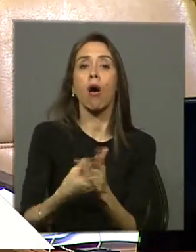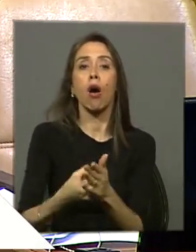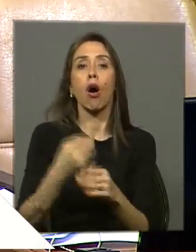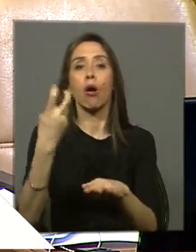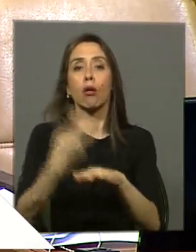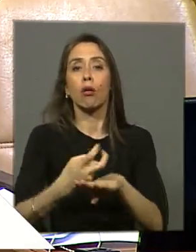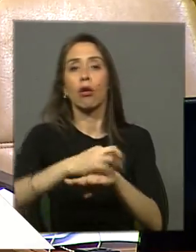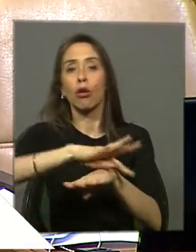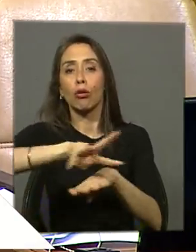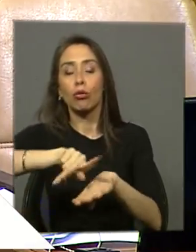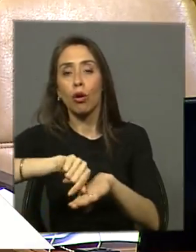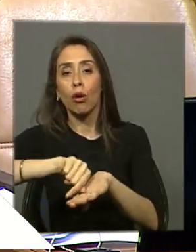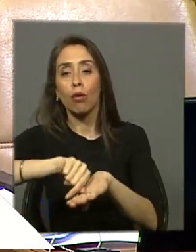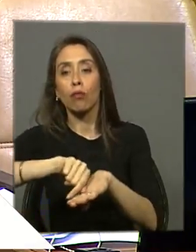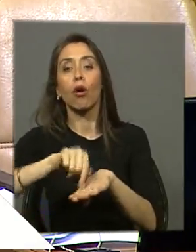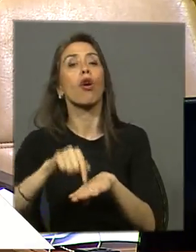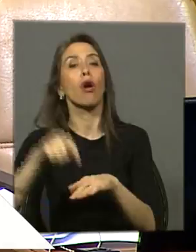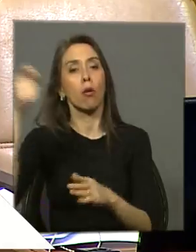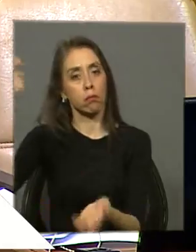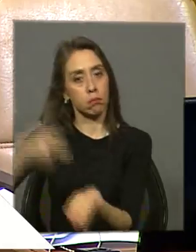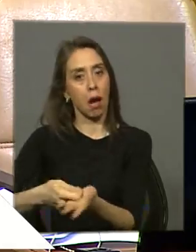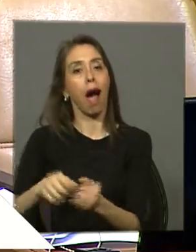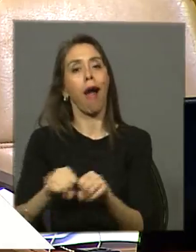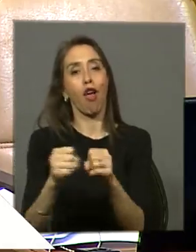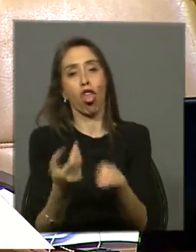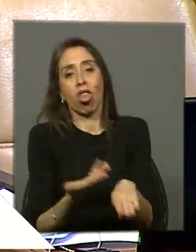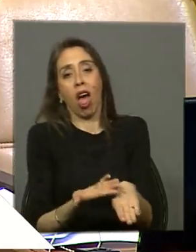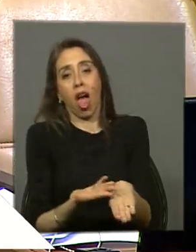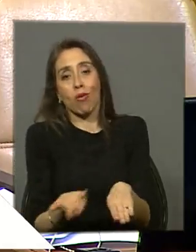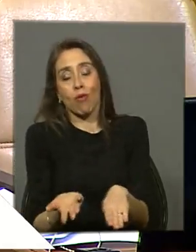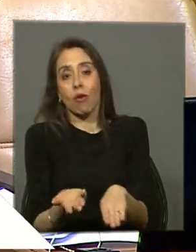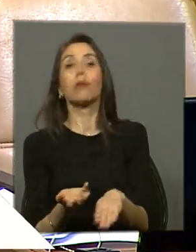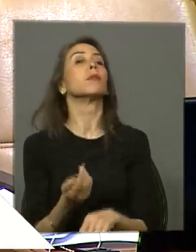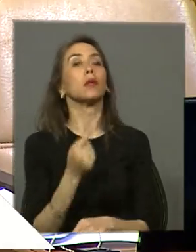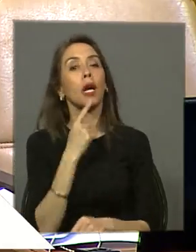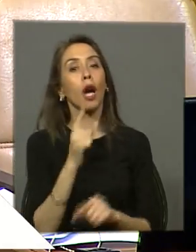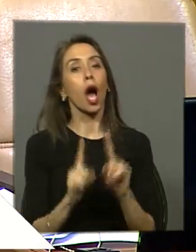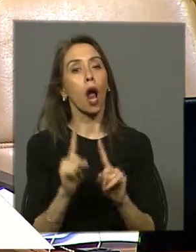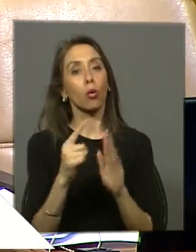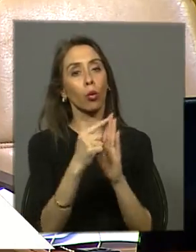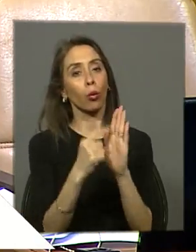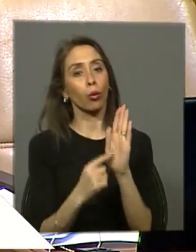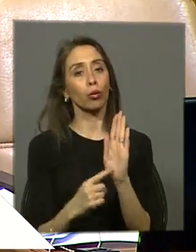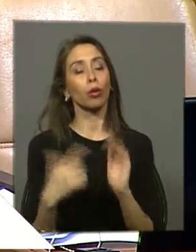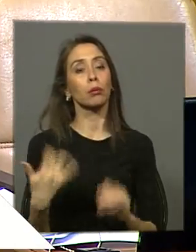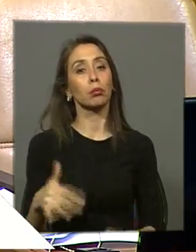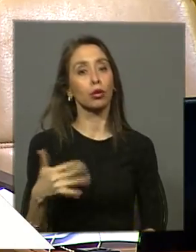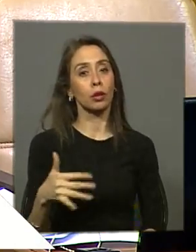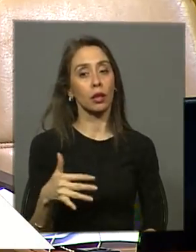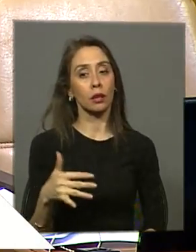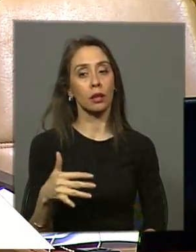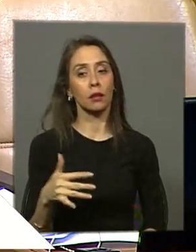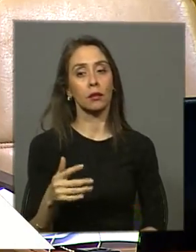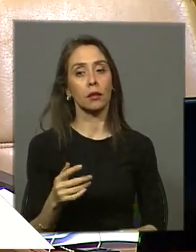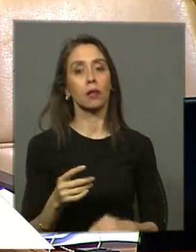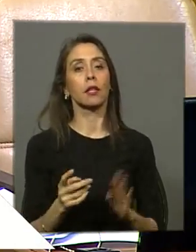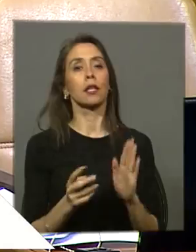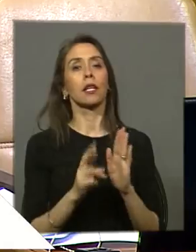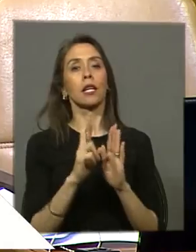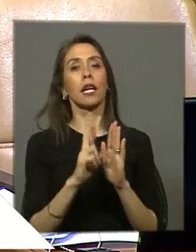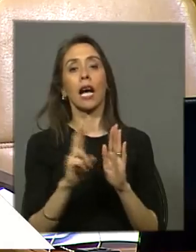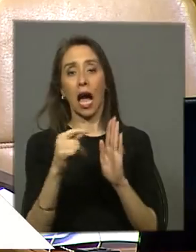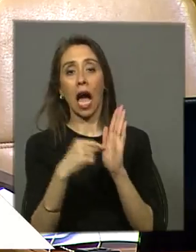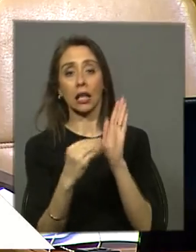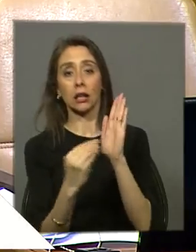robo hurto de su vehículo finalmente solo destacaré aquellos aspectos que me parecen de relevancia como la regulación de la pérdida